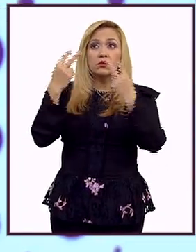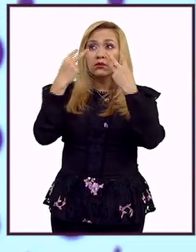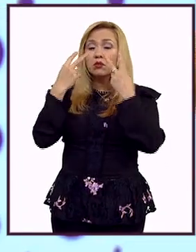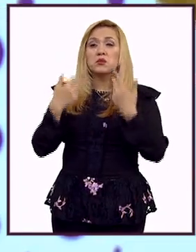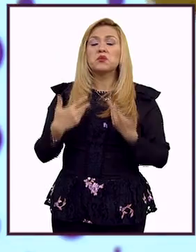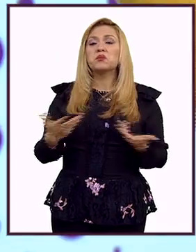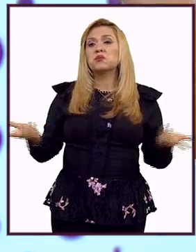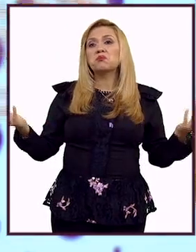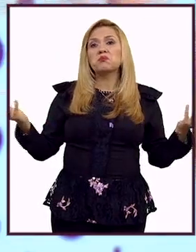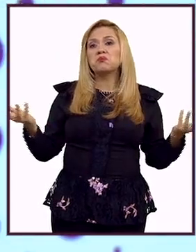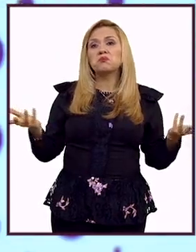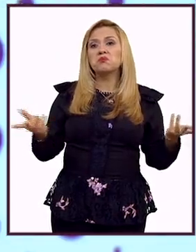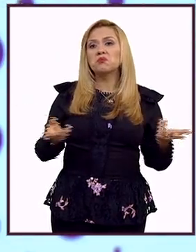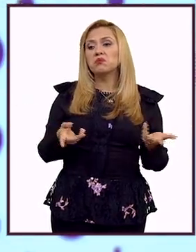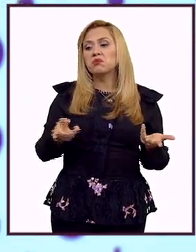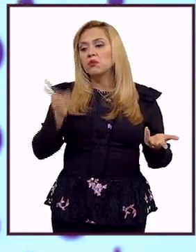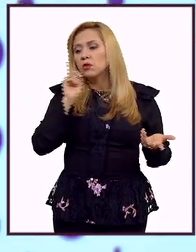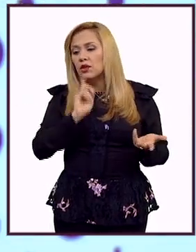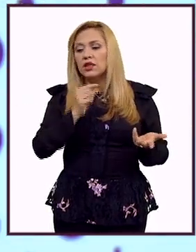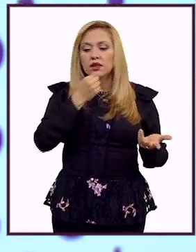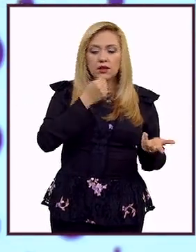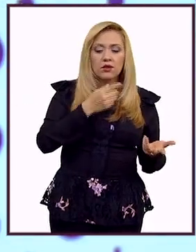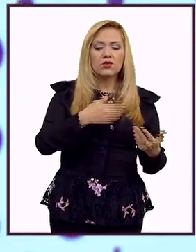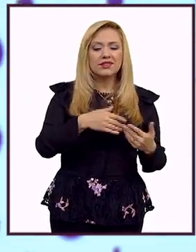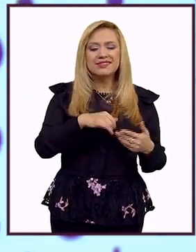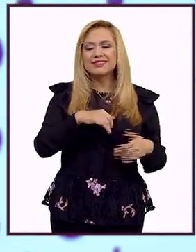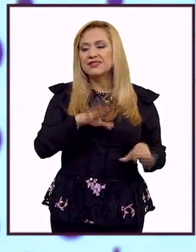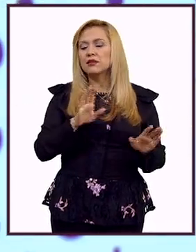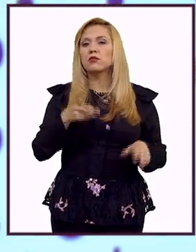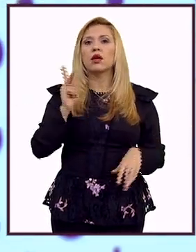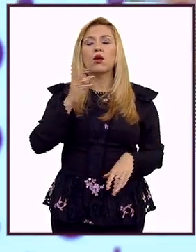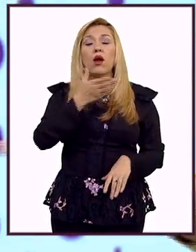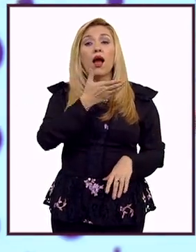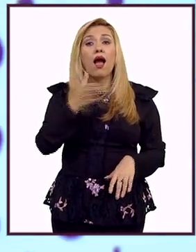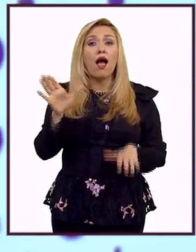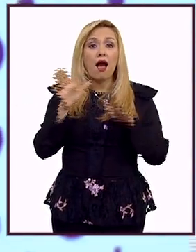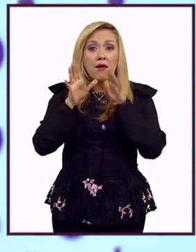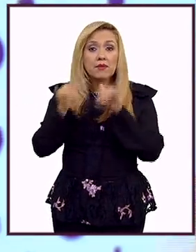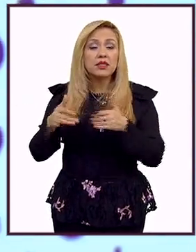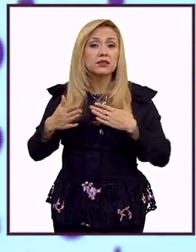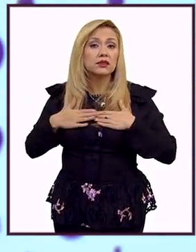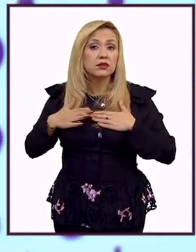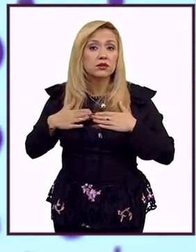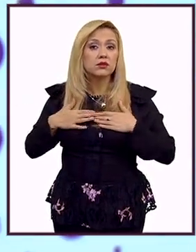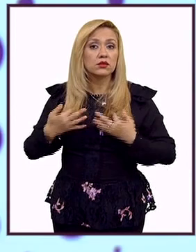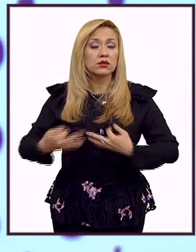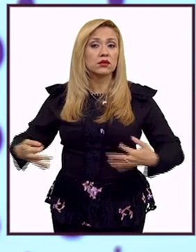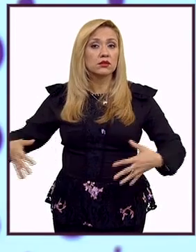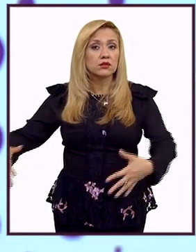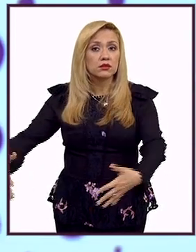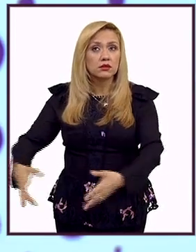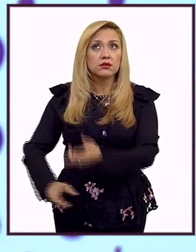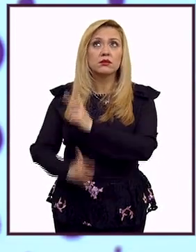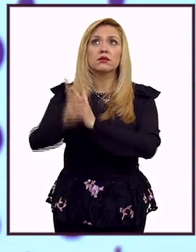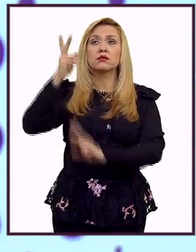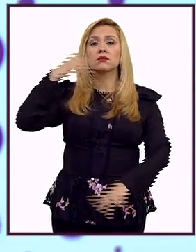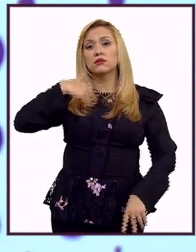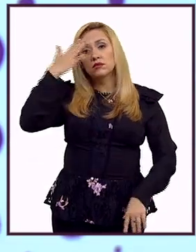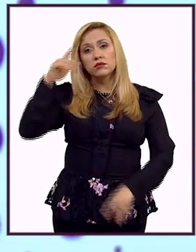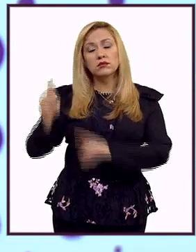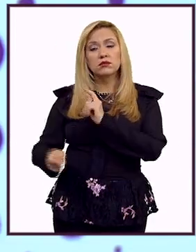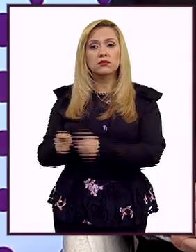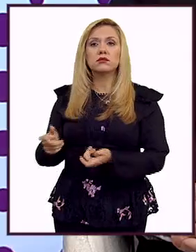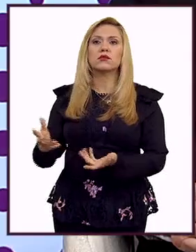cuentas como hombre o cuentas como niño, pero no cuentas como campesino y no cuenta tu especial relación con el territorio. Entonces creo que la principal